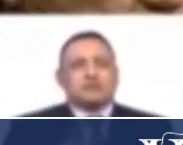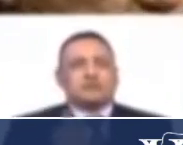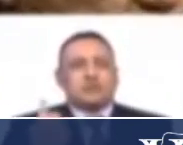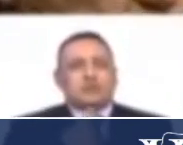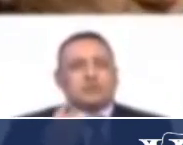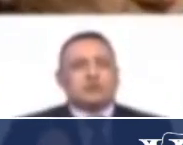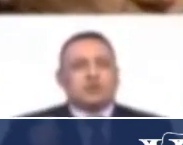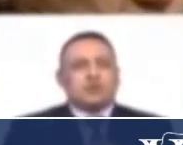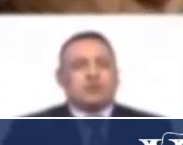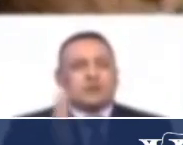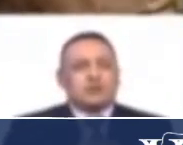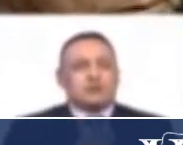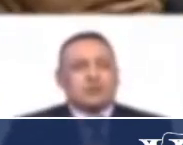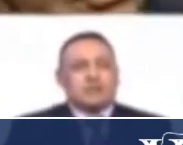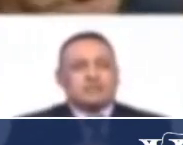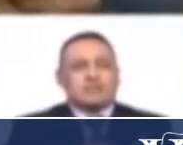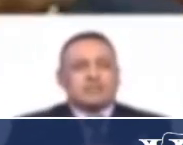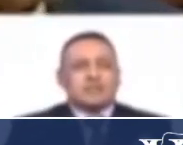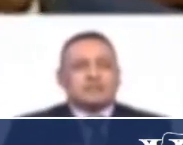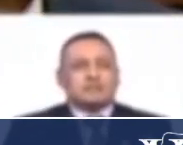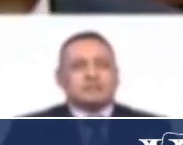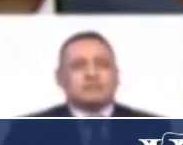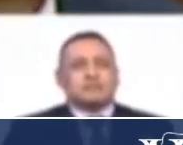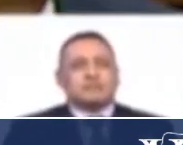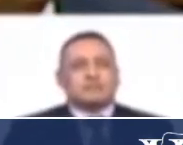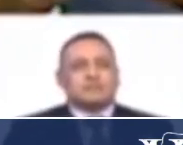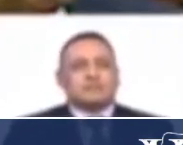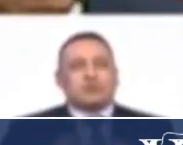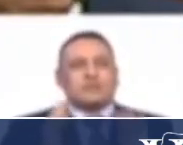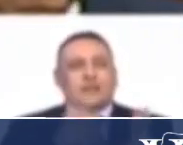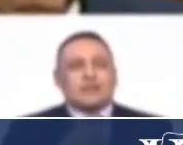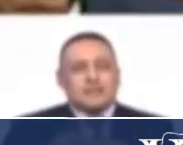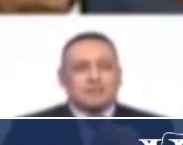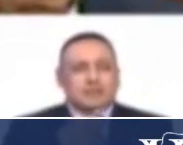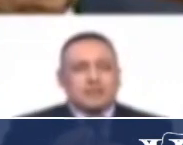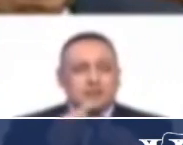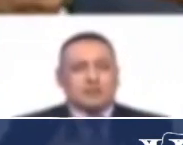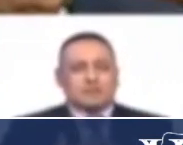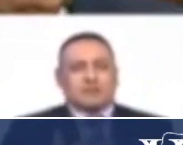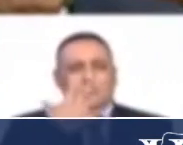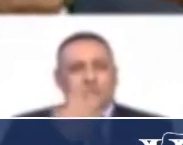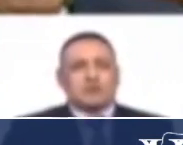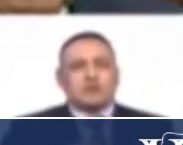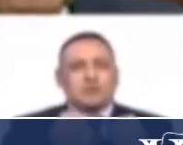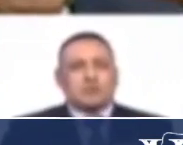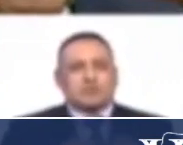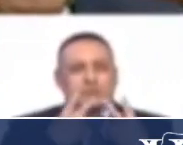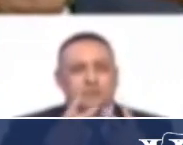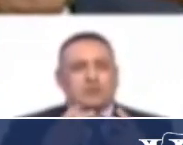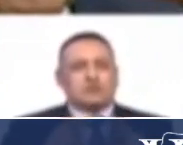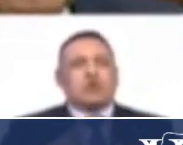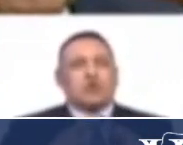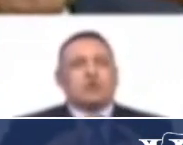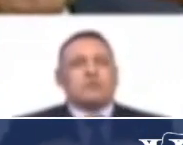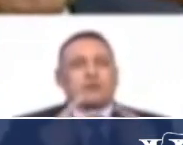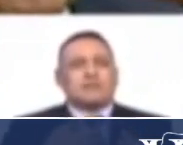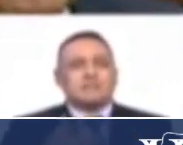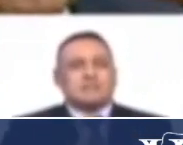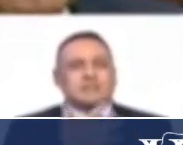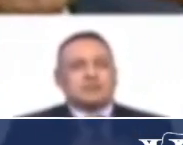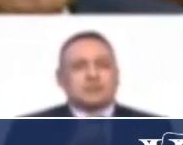se han impuesto únicamente amonestaciones escritas. No puedo dejar de expresar mi consternación por